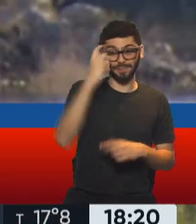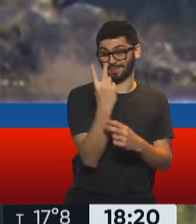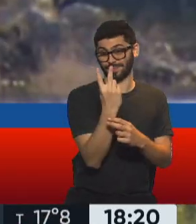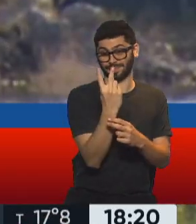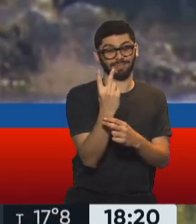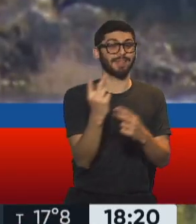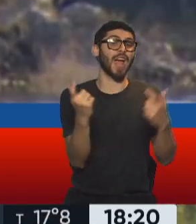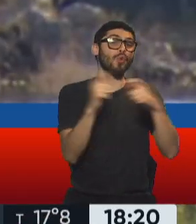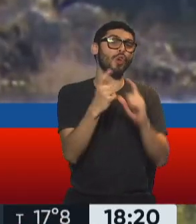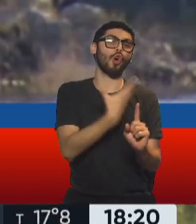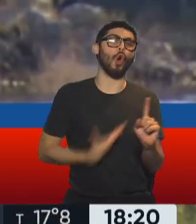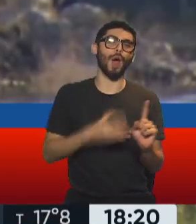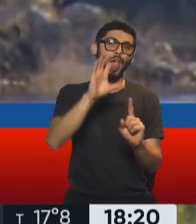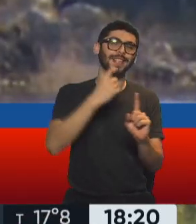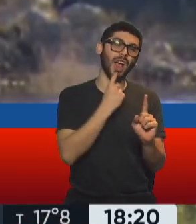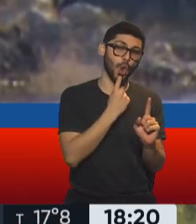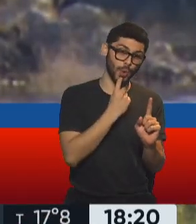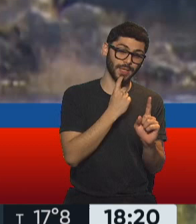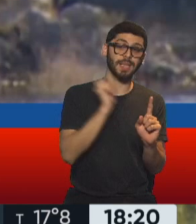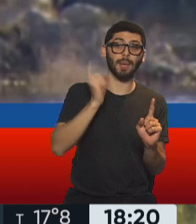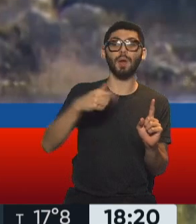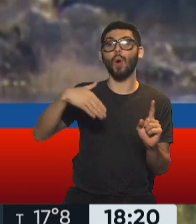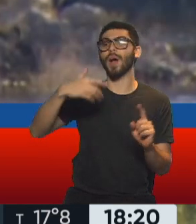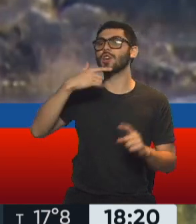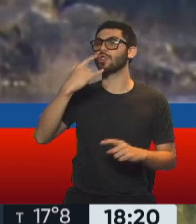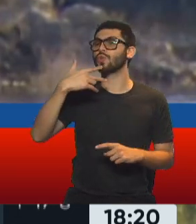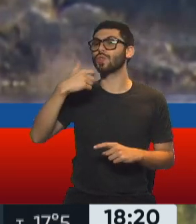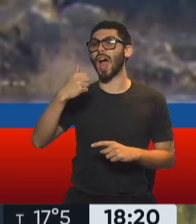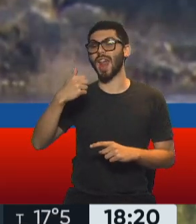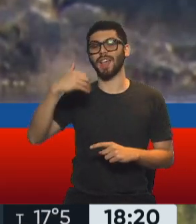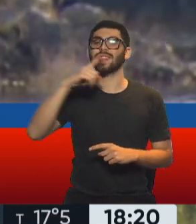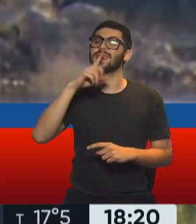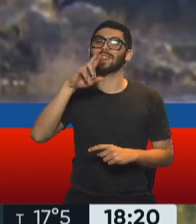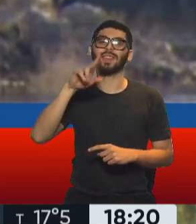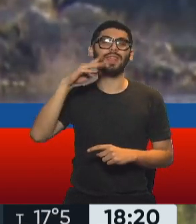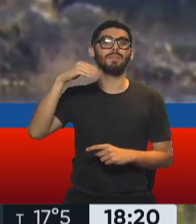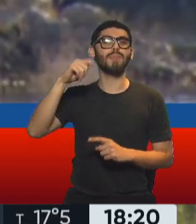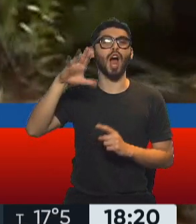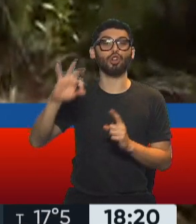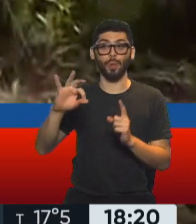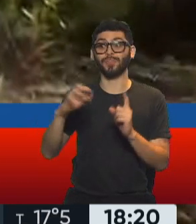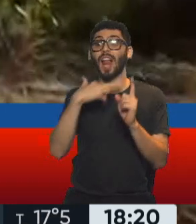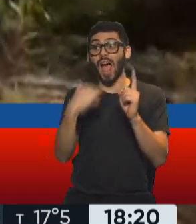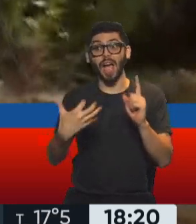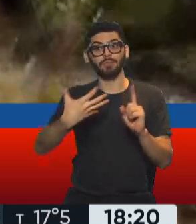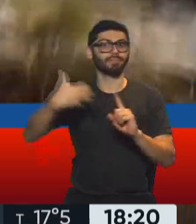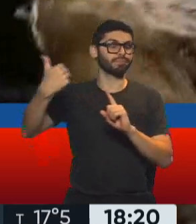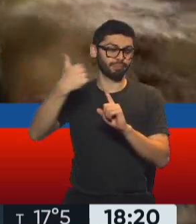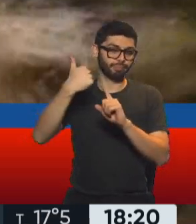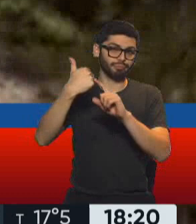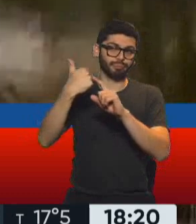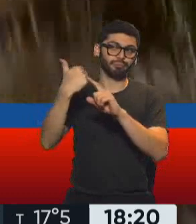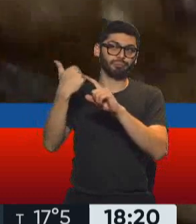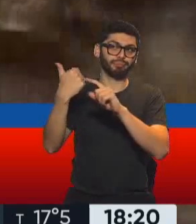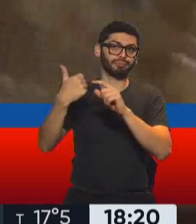mientras que aguardan también la llegada a esa provincia de Susana Trimarco, mamá de Marita Verón, víctima de la trata de personas. Trimarco adelantó